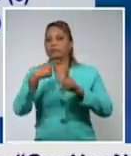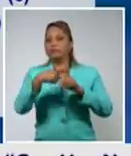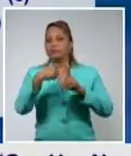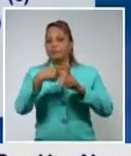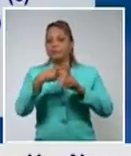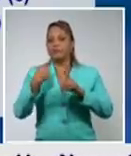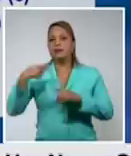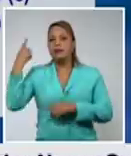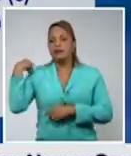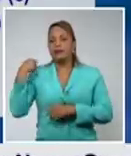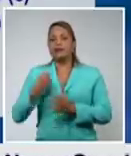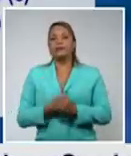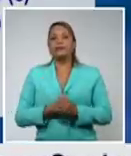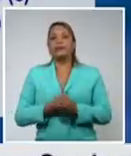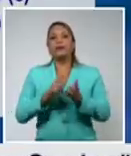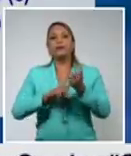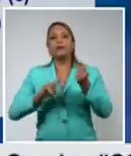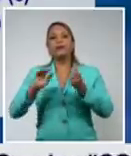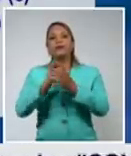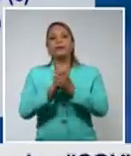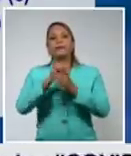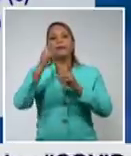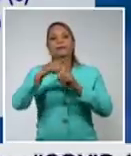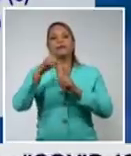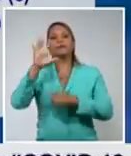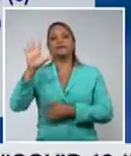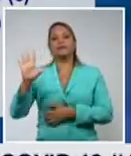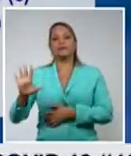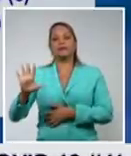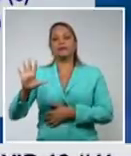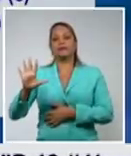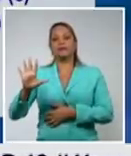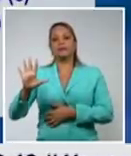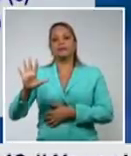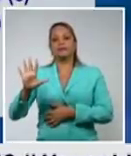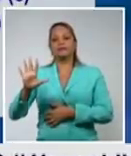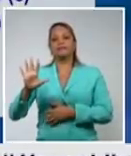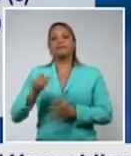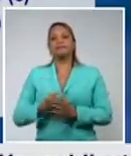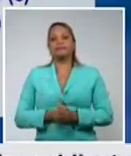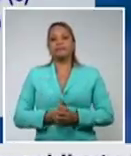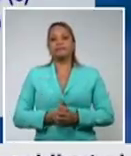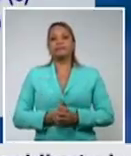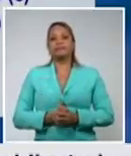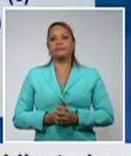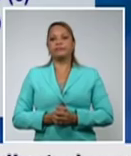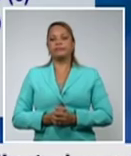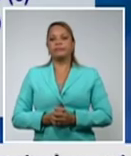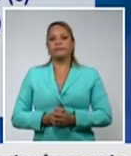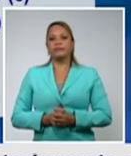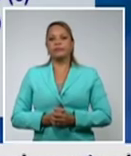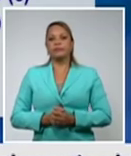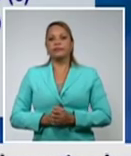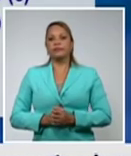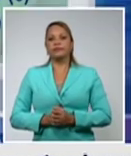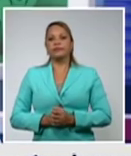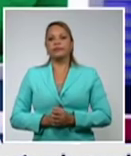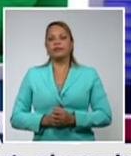la provincia de Matanzas con 5 casos diagnosticados en el día de ayer. El